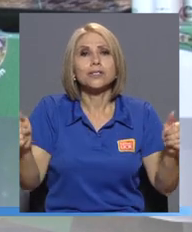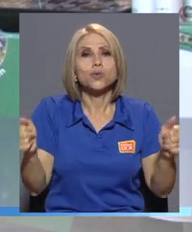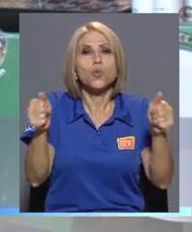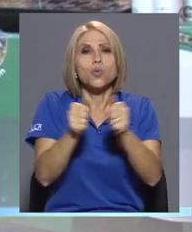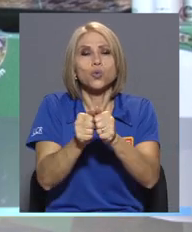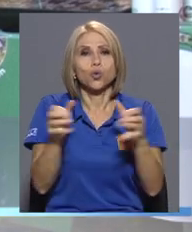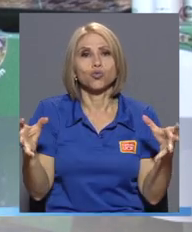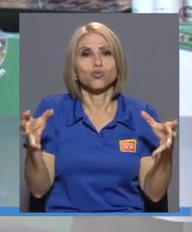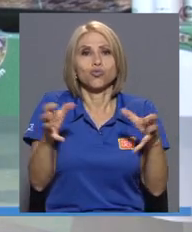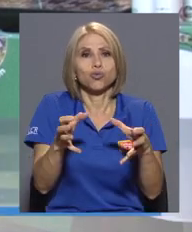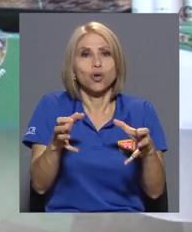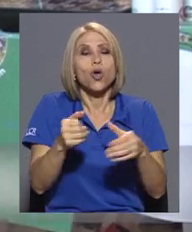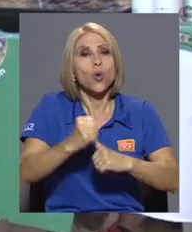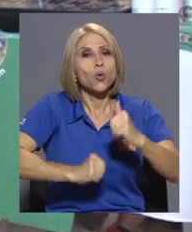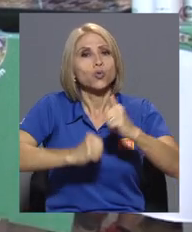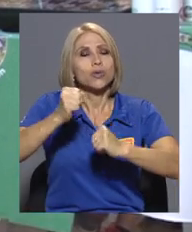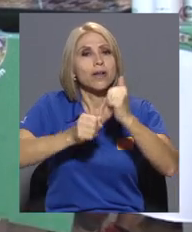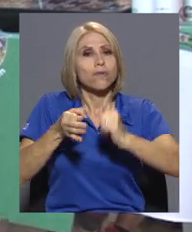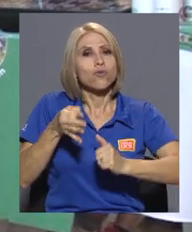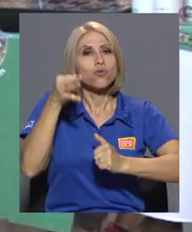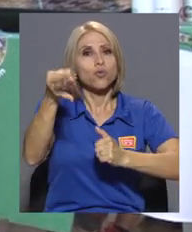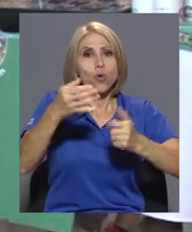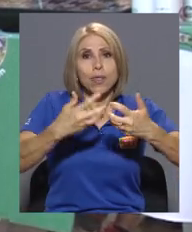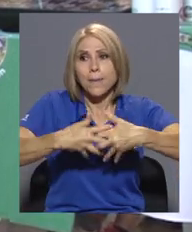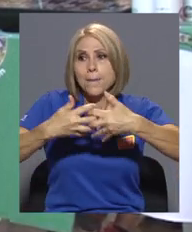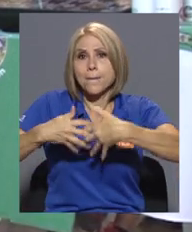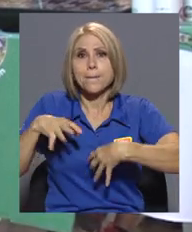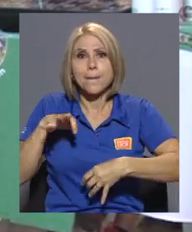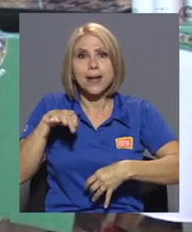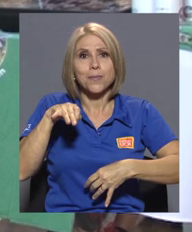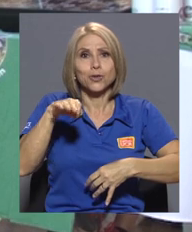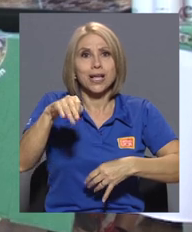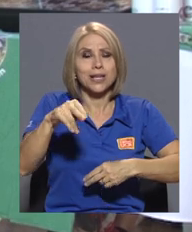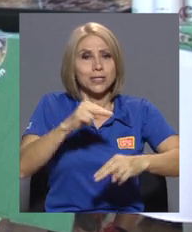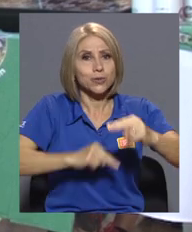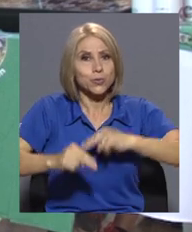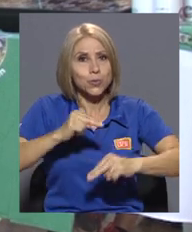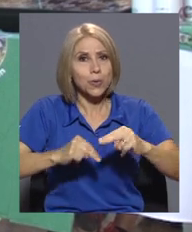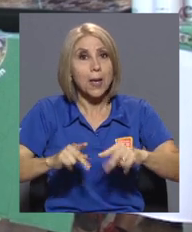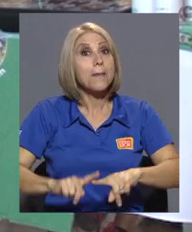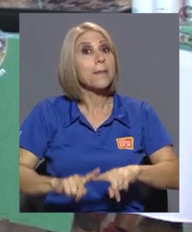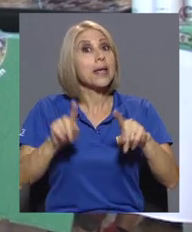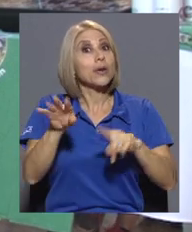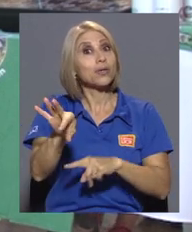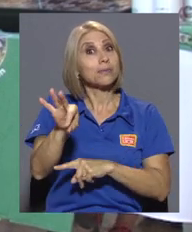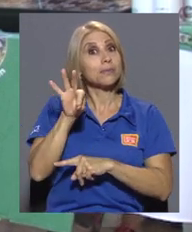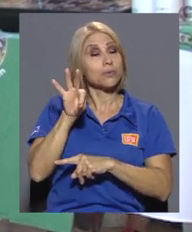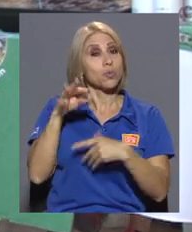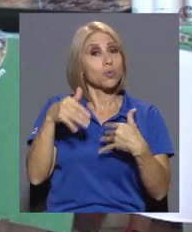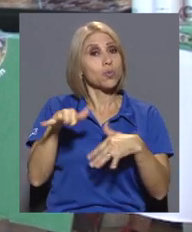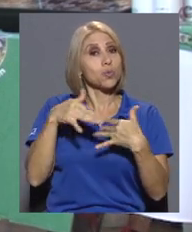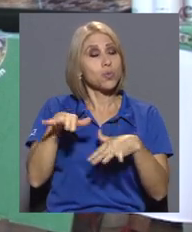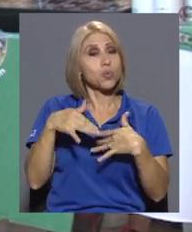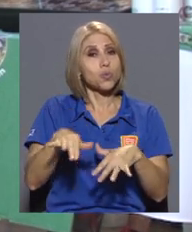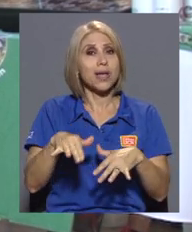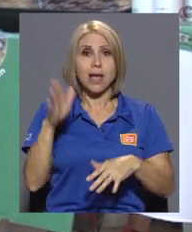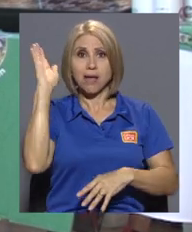los mariposarios y esta actividad comercial. Sin embargo, tenemos especiales invitados, charlistas de mucha